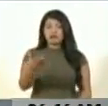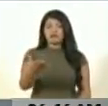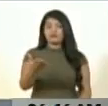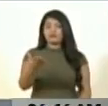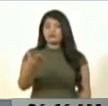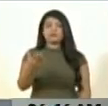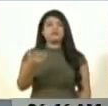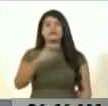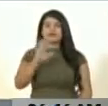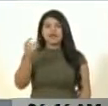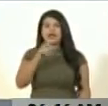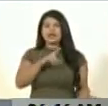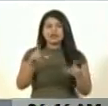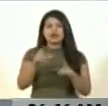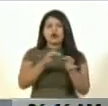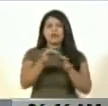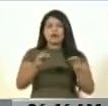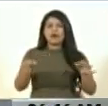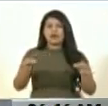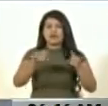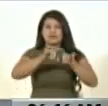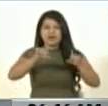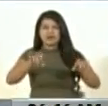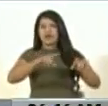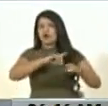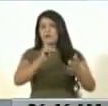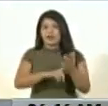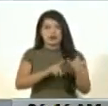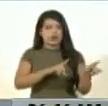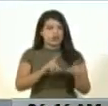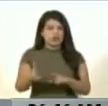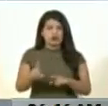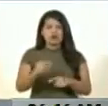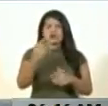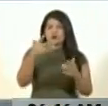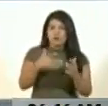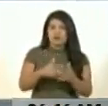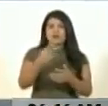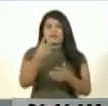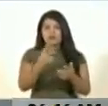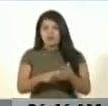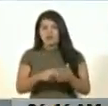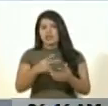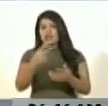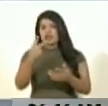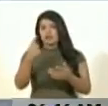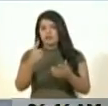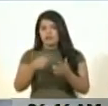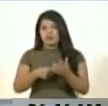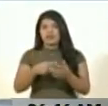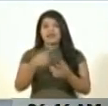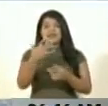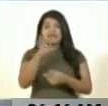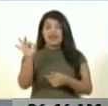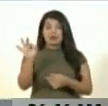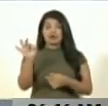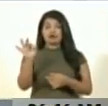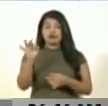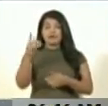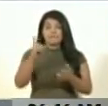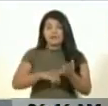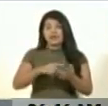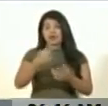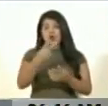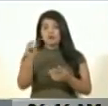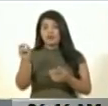toda la serie que completa esta ampliación del cono monetario. Billetes de 500, de 1.000,